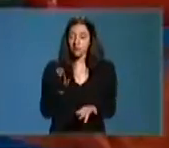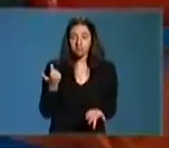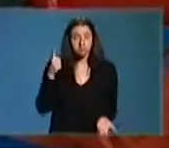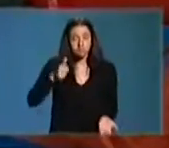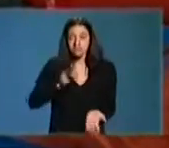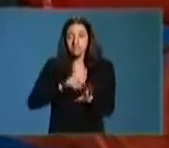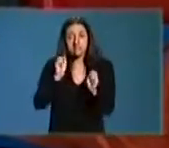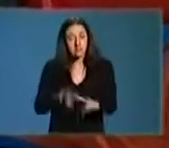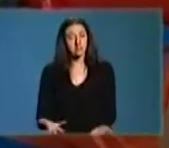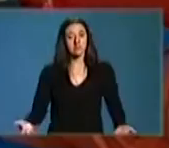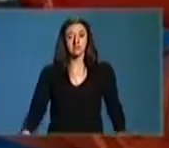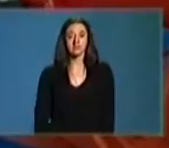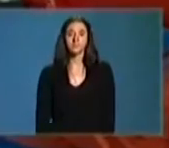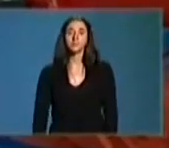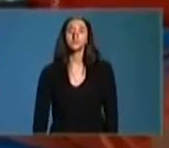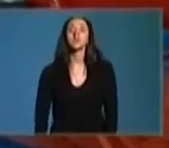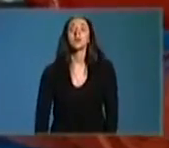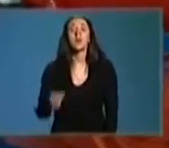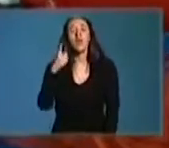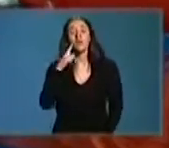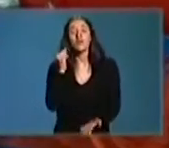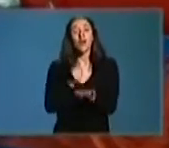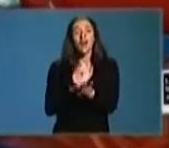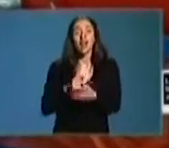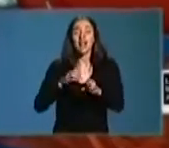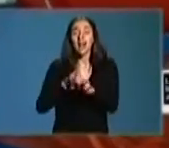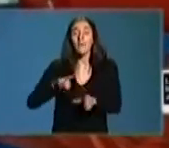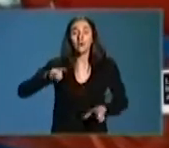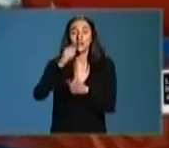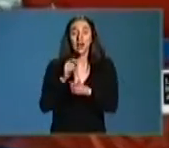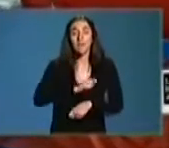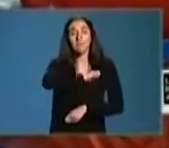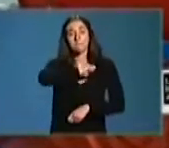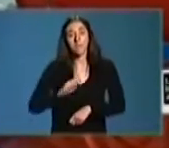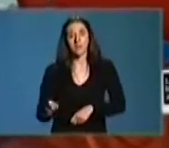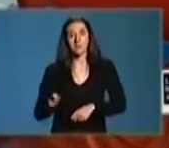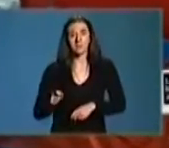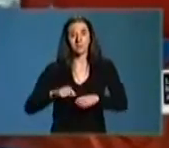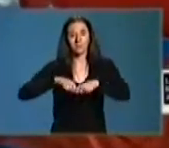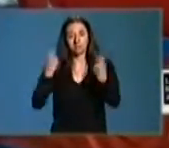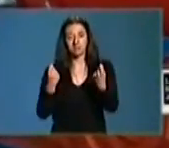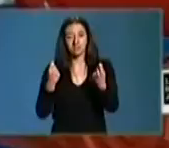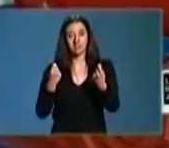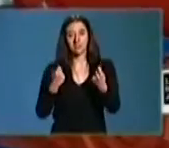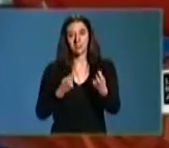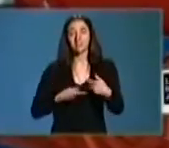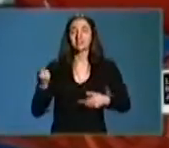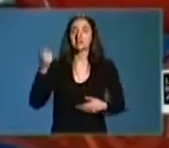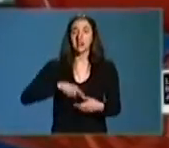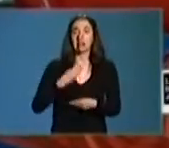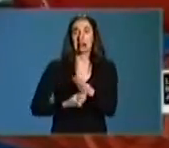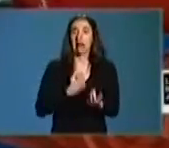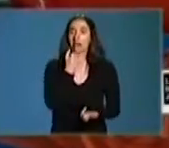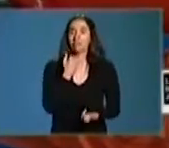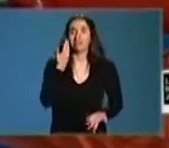y así pues vemos cómo volvió botella otra vez a proa de ese barco y para hacer algo pues yo creo que